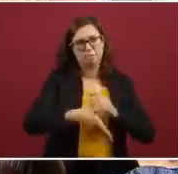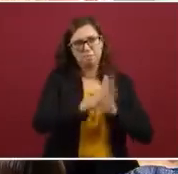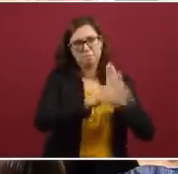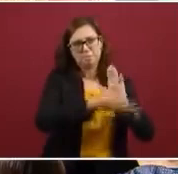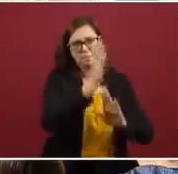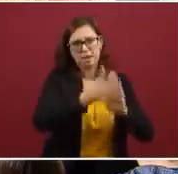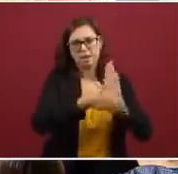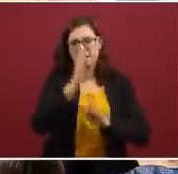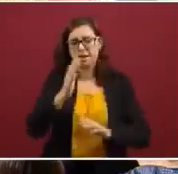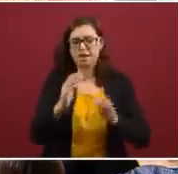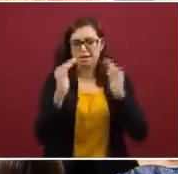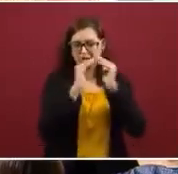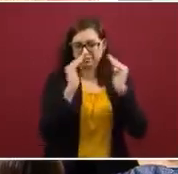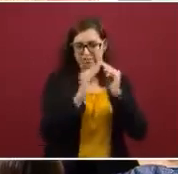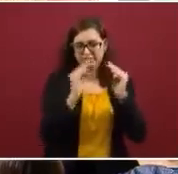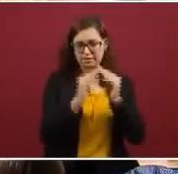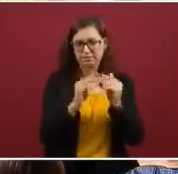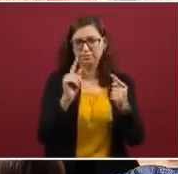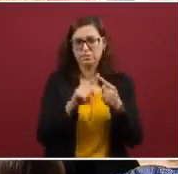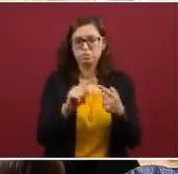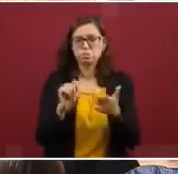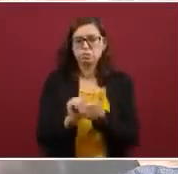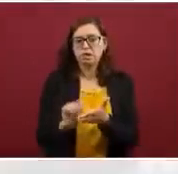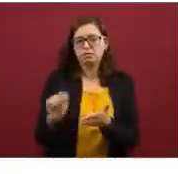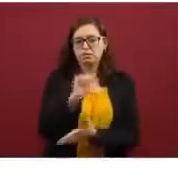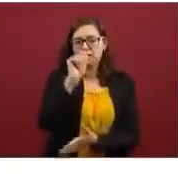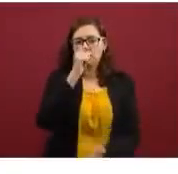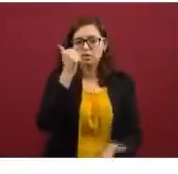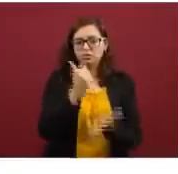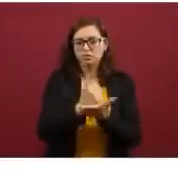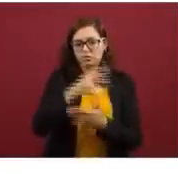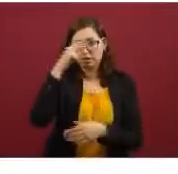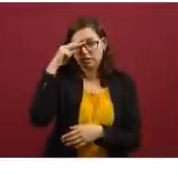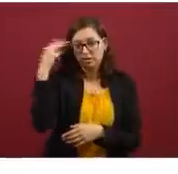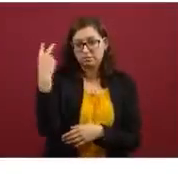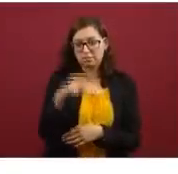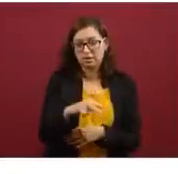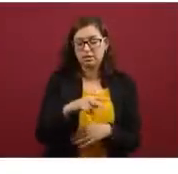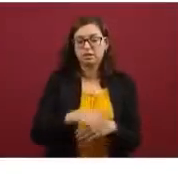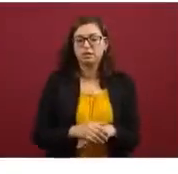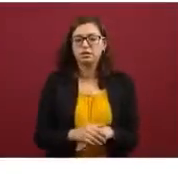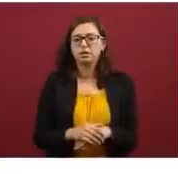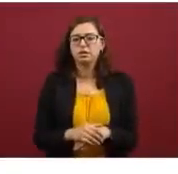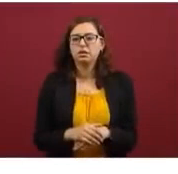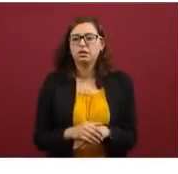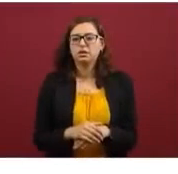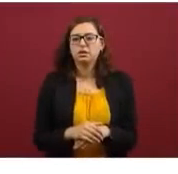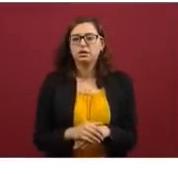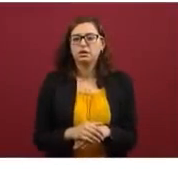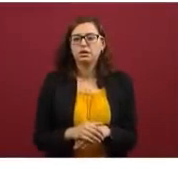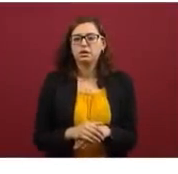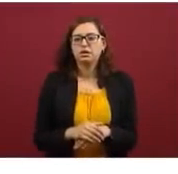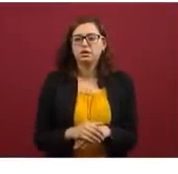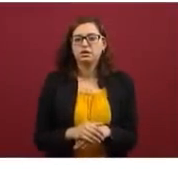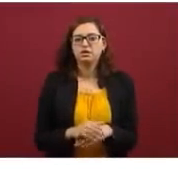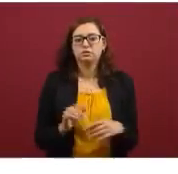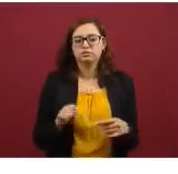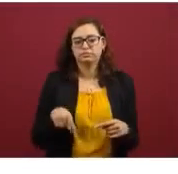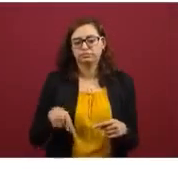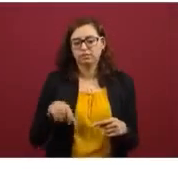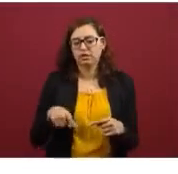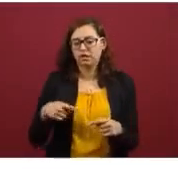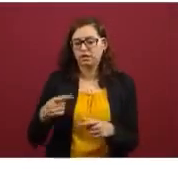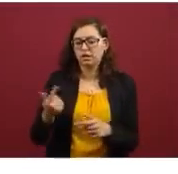Express Nieto de México, en Tláhuac, Ciudad de México, está a 45 kilómetros de su centro